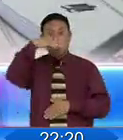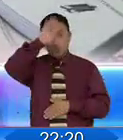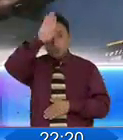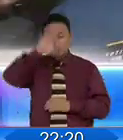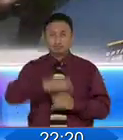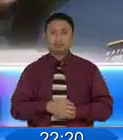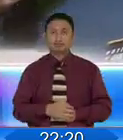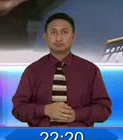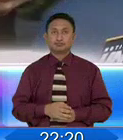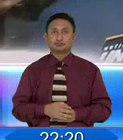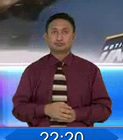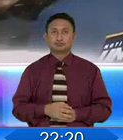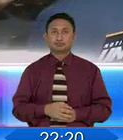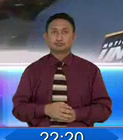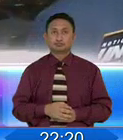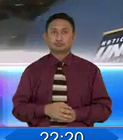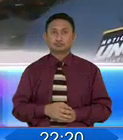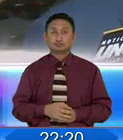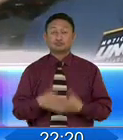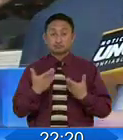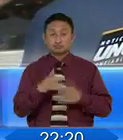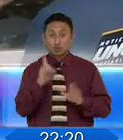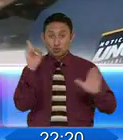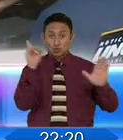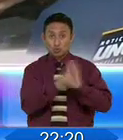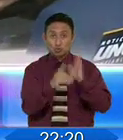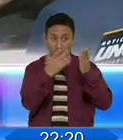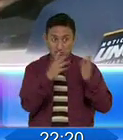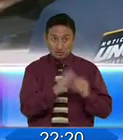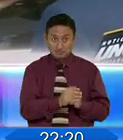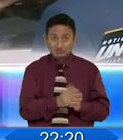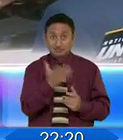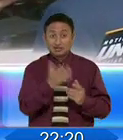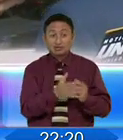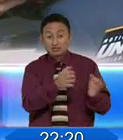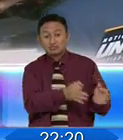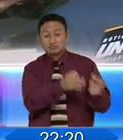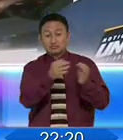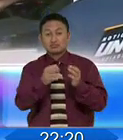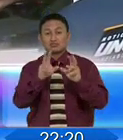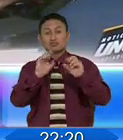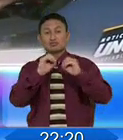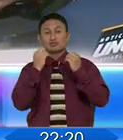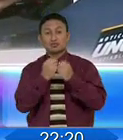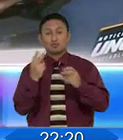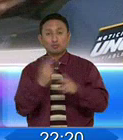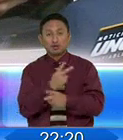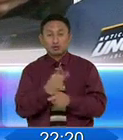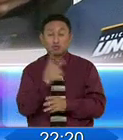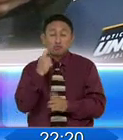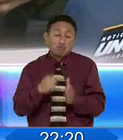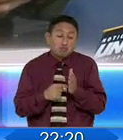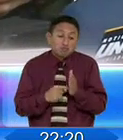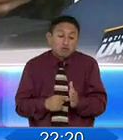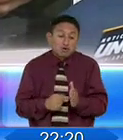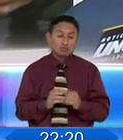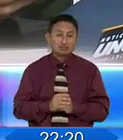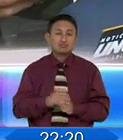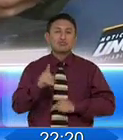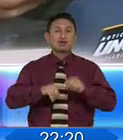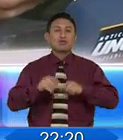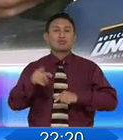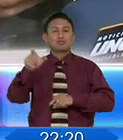estaba en la fe pública la denuncia posiblemente se mueva a temas de crimen organizado hemos detectado por ejemplo algunos gestores